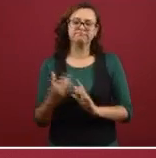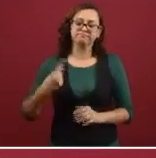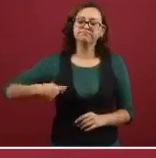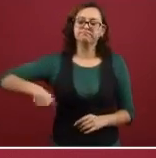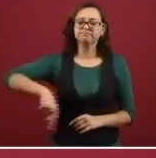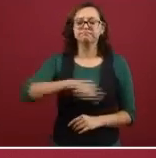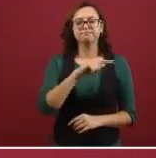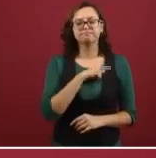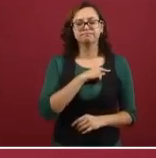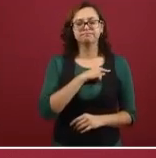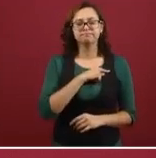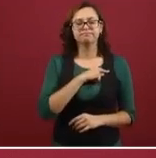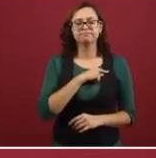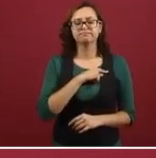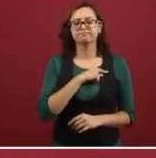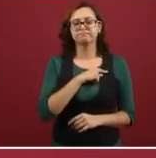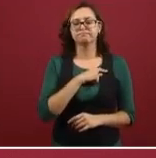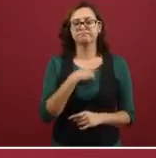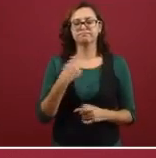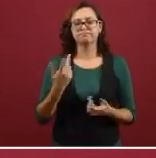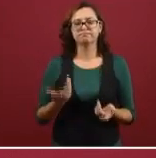a estar